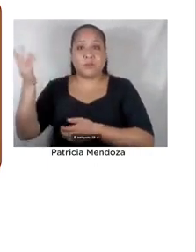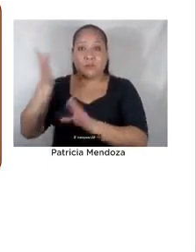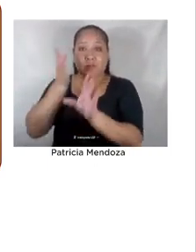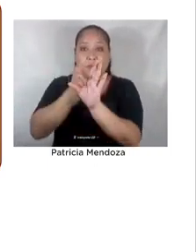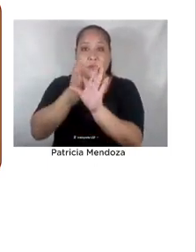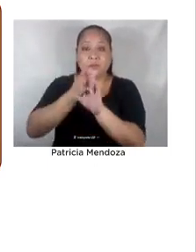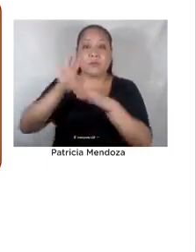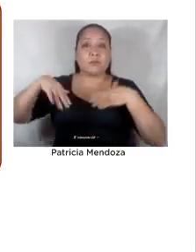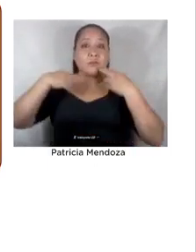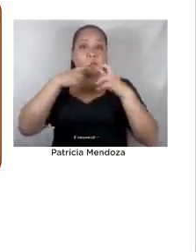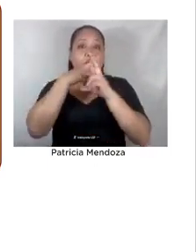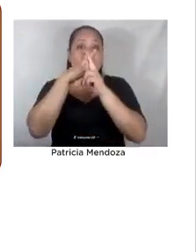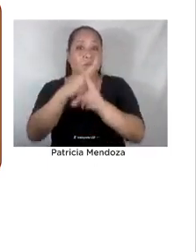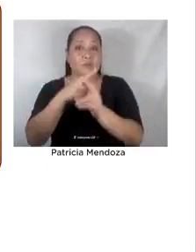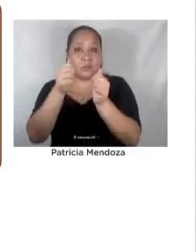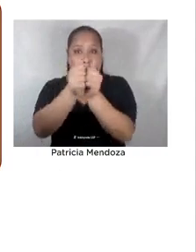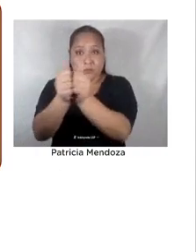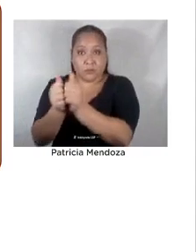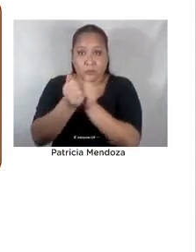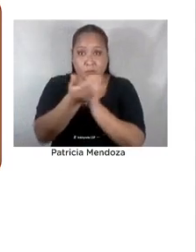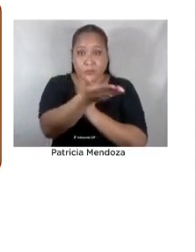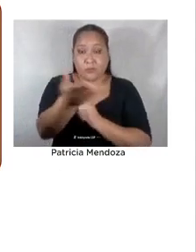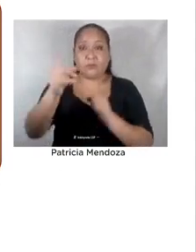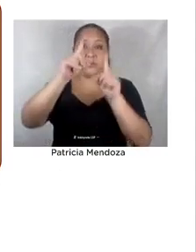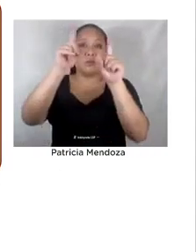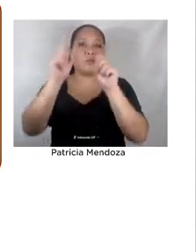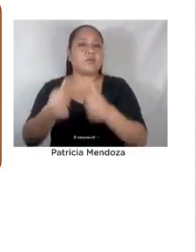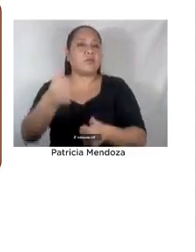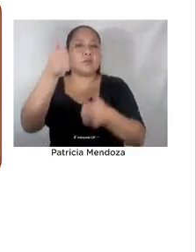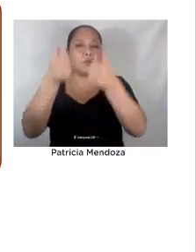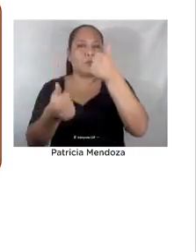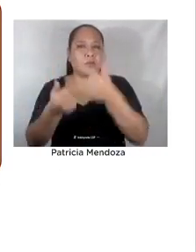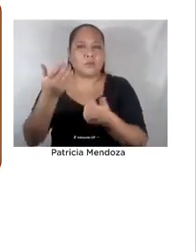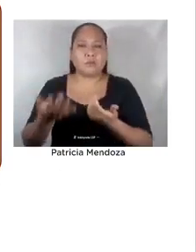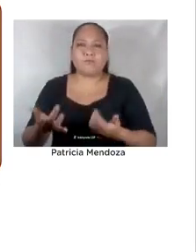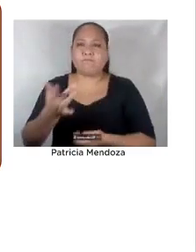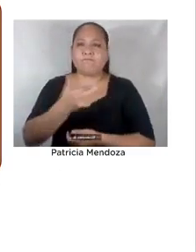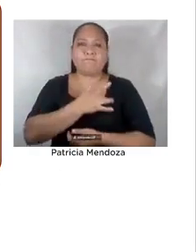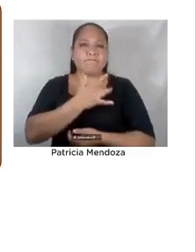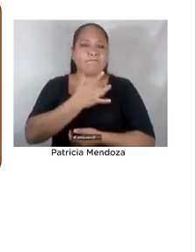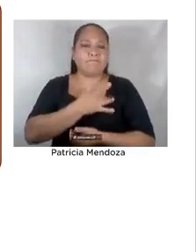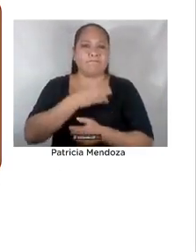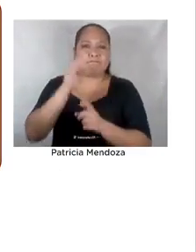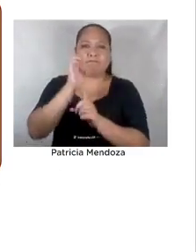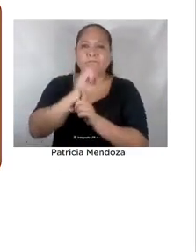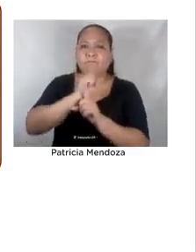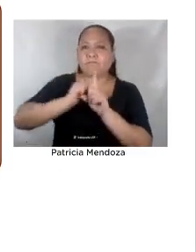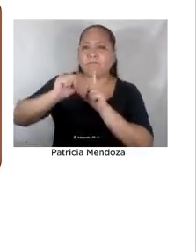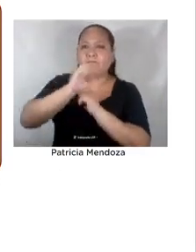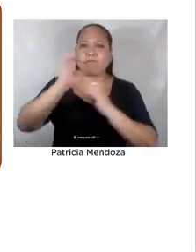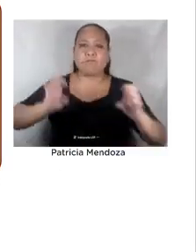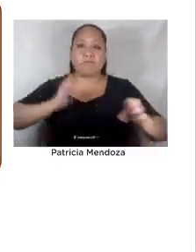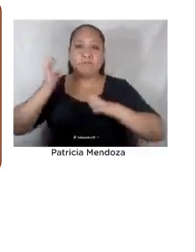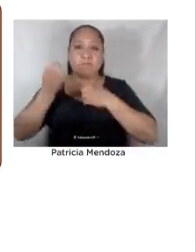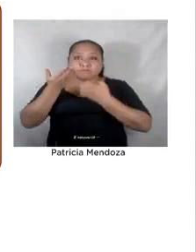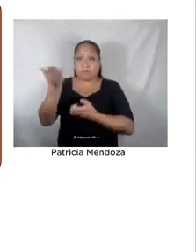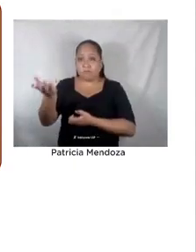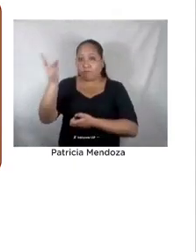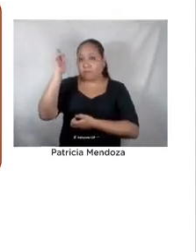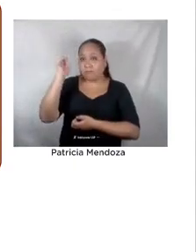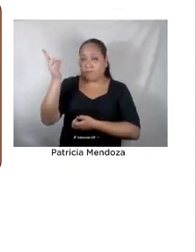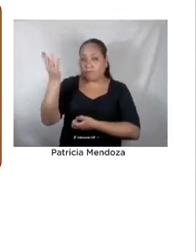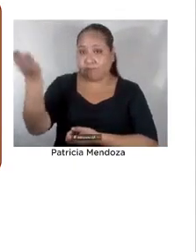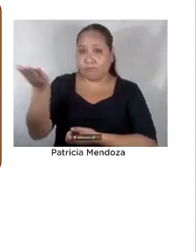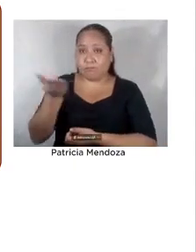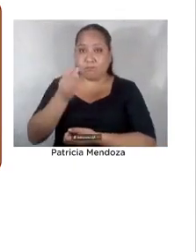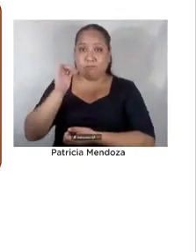podrá responder con nosotros la pregunta: ¿cuál es la situación socioemocional del docente? Adelante, Alfredo, por favor.